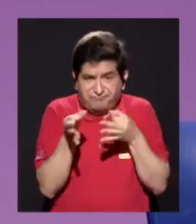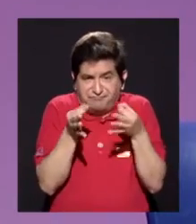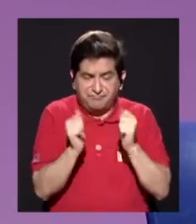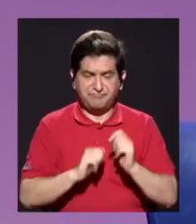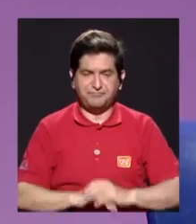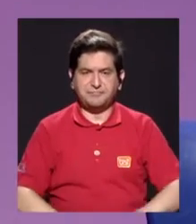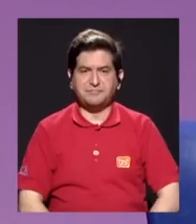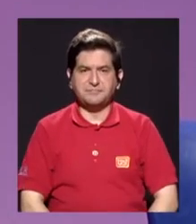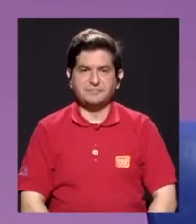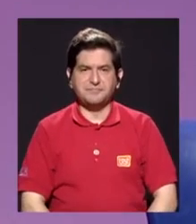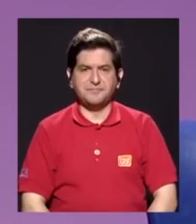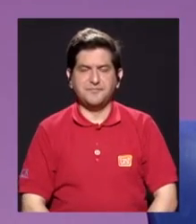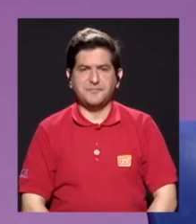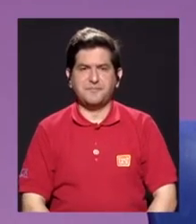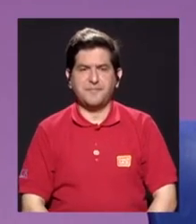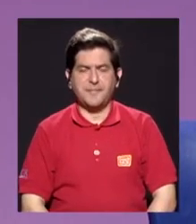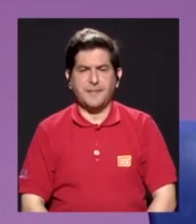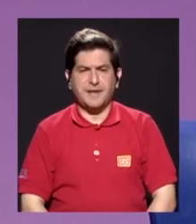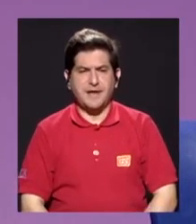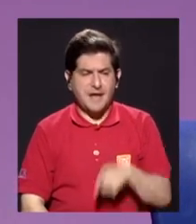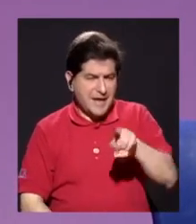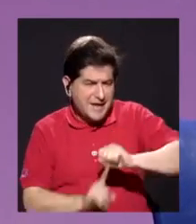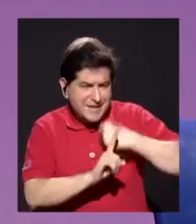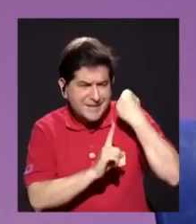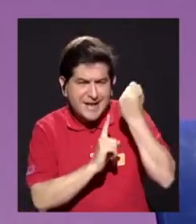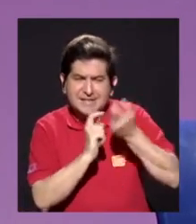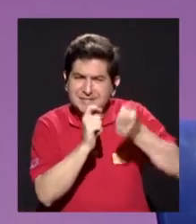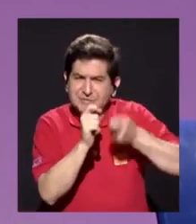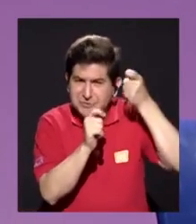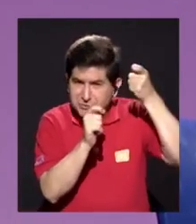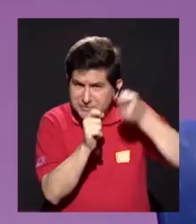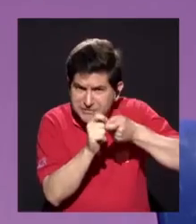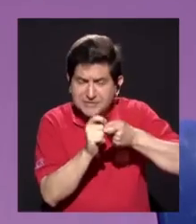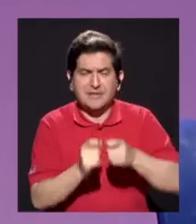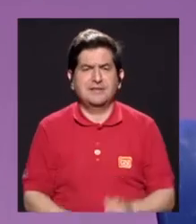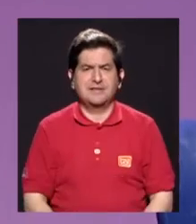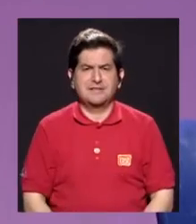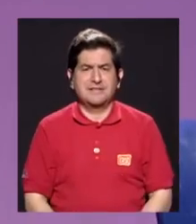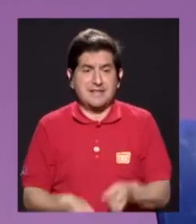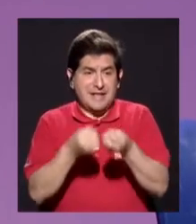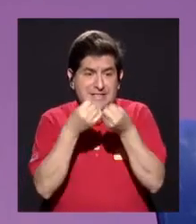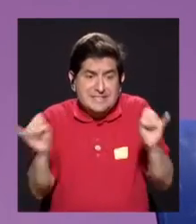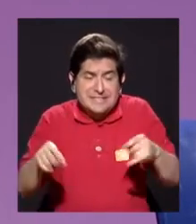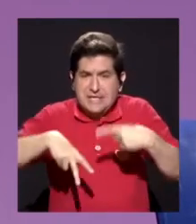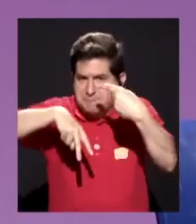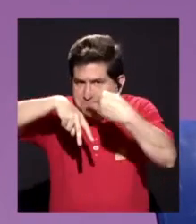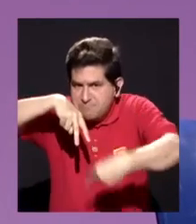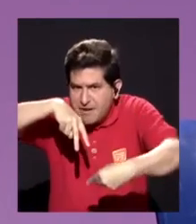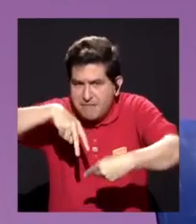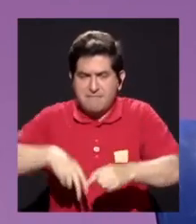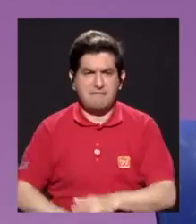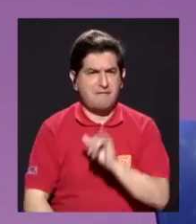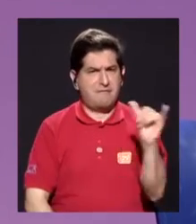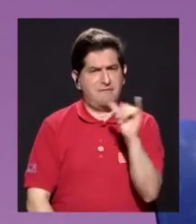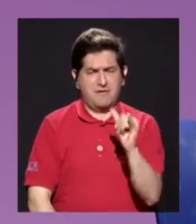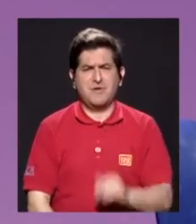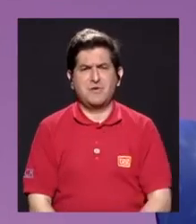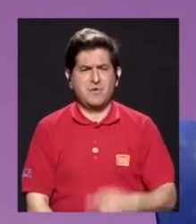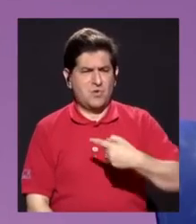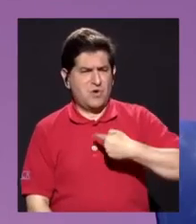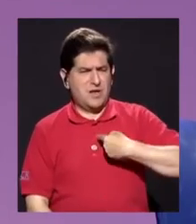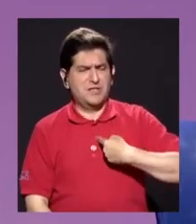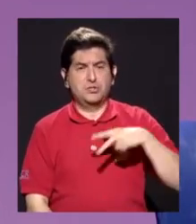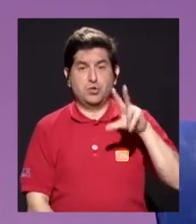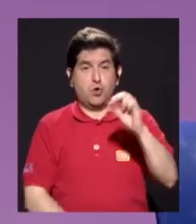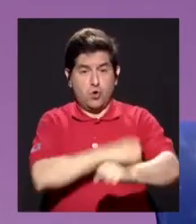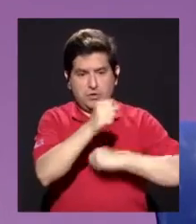Entonces, sí, enfrentándome a esa situación, ¿verdad? Y ahora sin la pierna y todo eso, y además estaba empezando mis